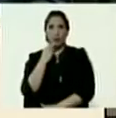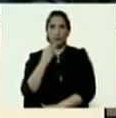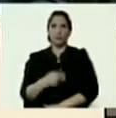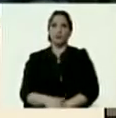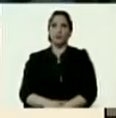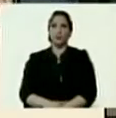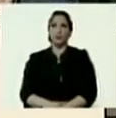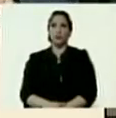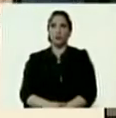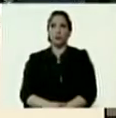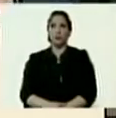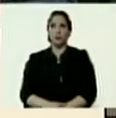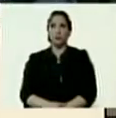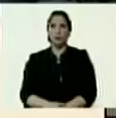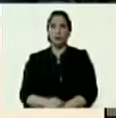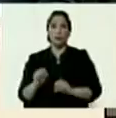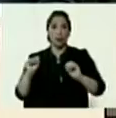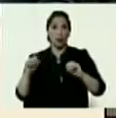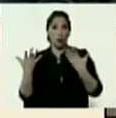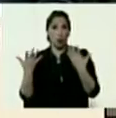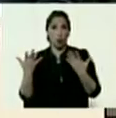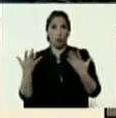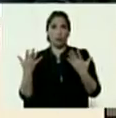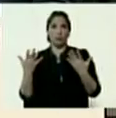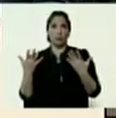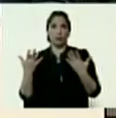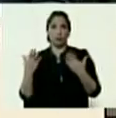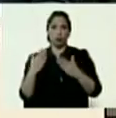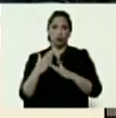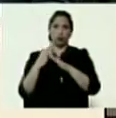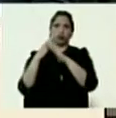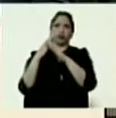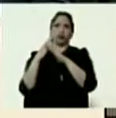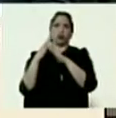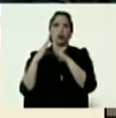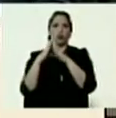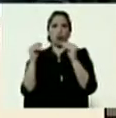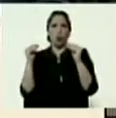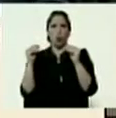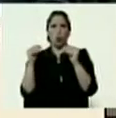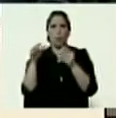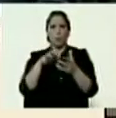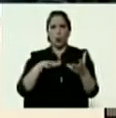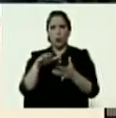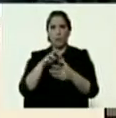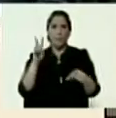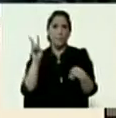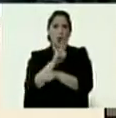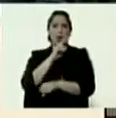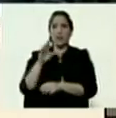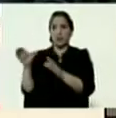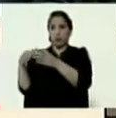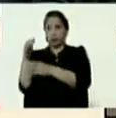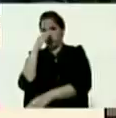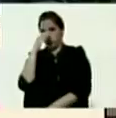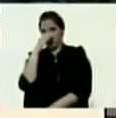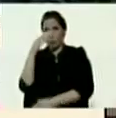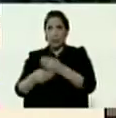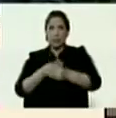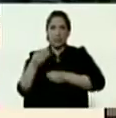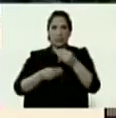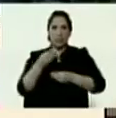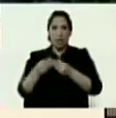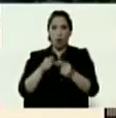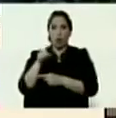Bolivariana, se logró yugular todas las situaciones de violencia que los paramilitares de Los Rastrojos generaron en